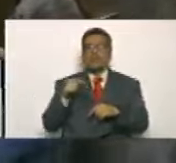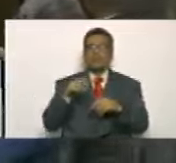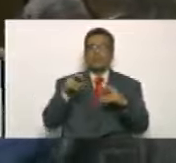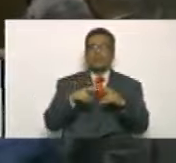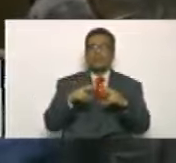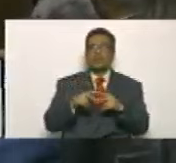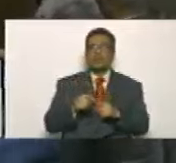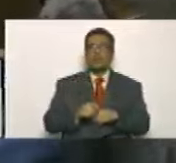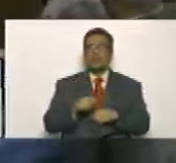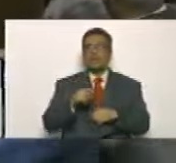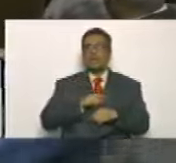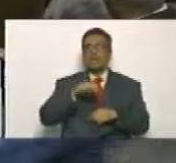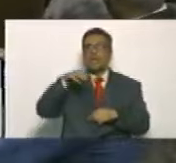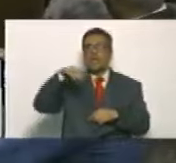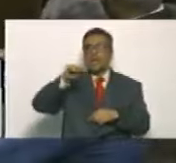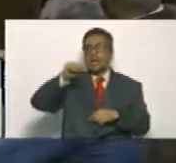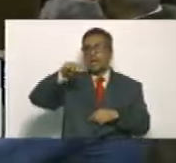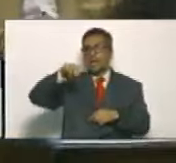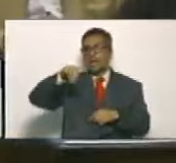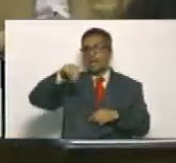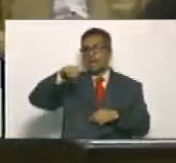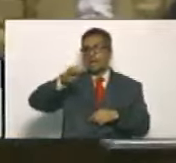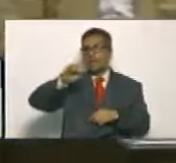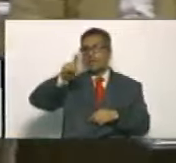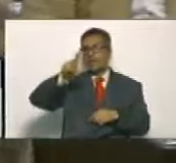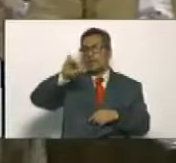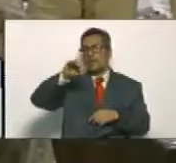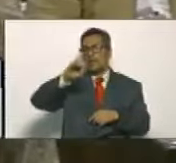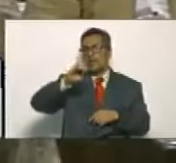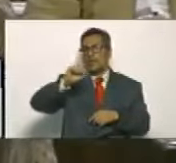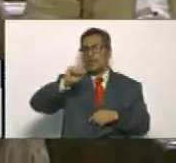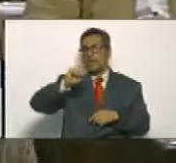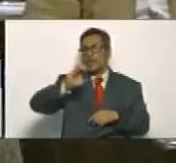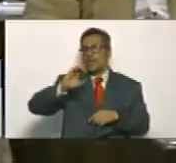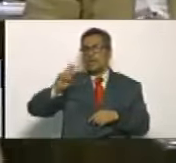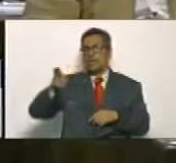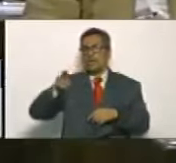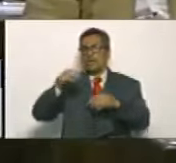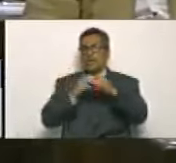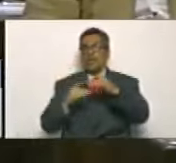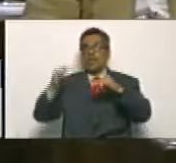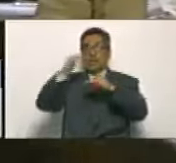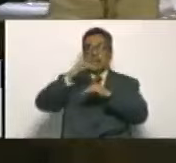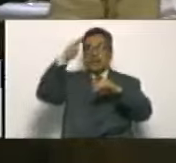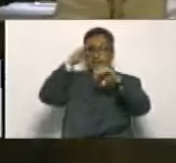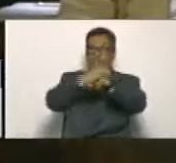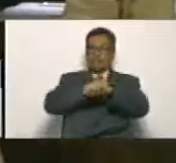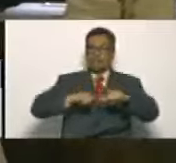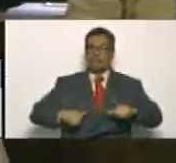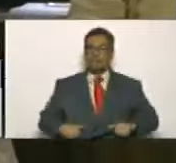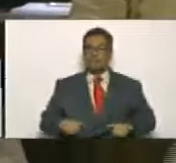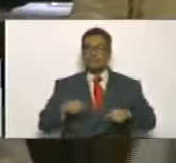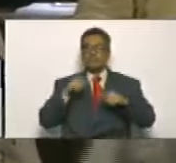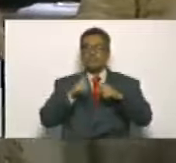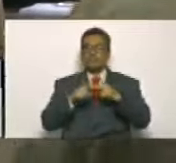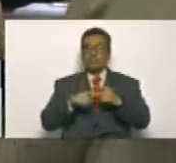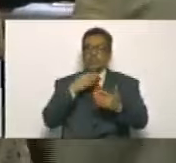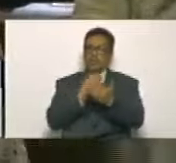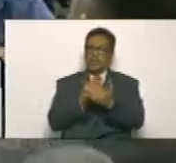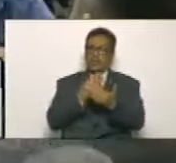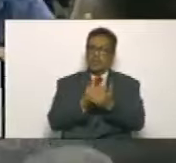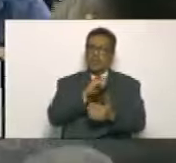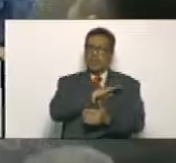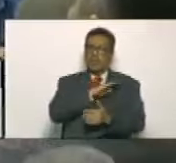Meliach, se movilizó el alto mando militar. Fui testigo de